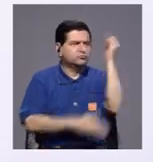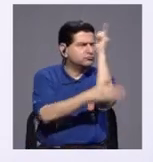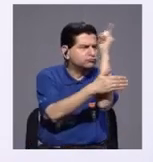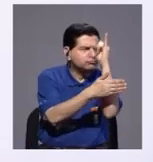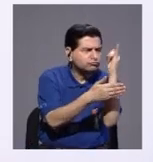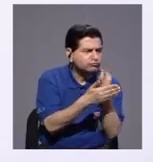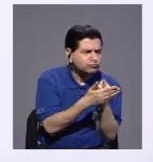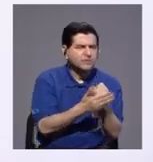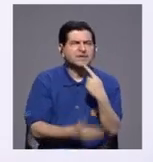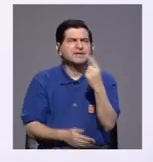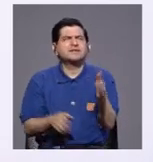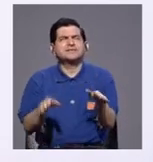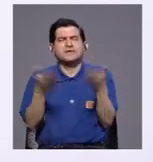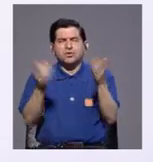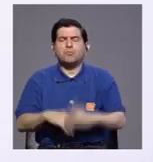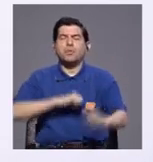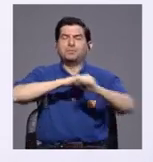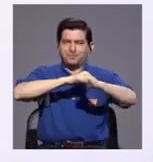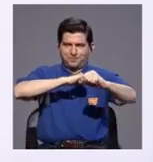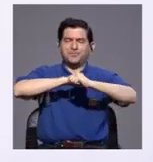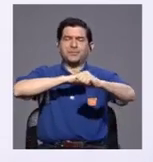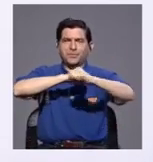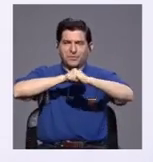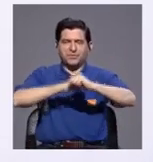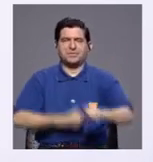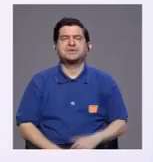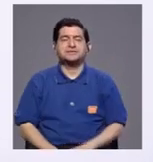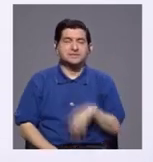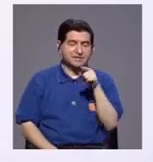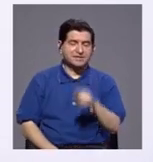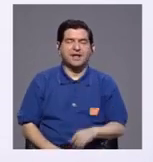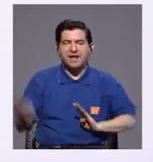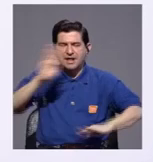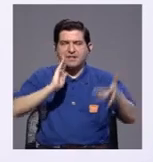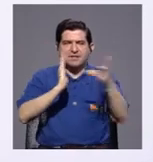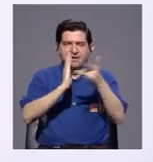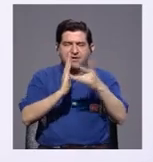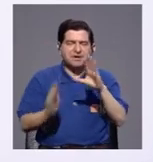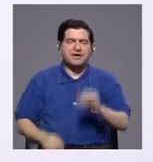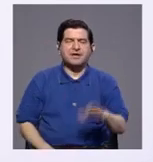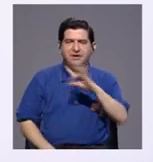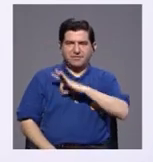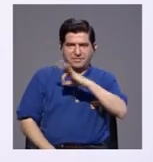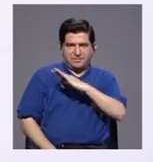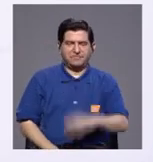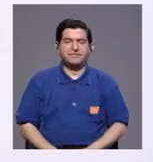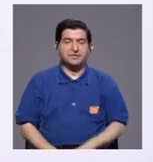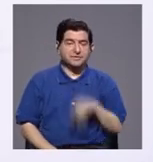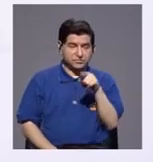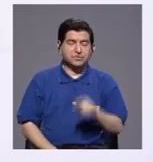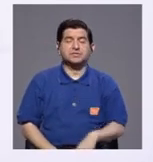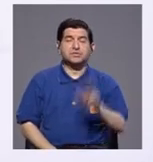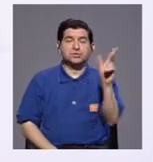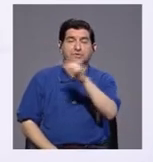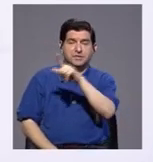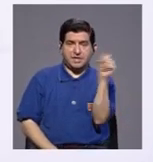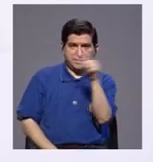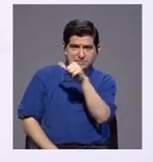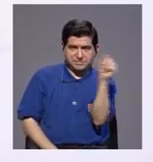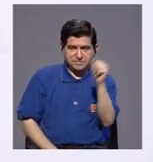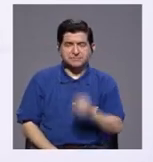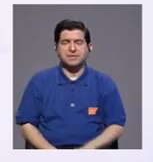como podríamos decir una publicidad con respecto a lo que es la biotecnología esos beneficios y eso estuvo circulando por tres meses